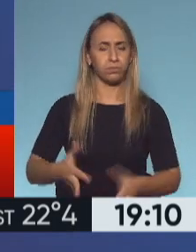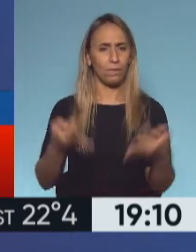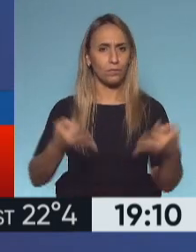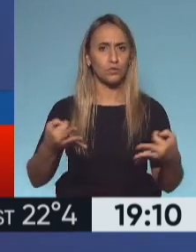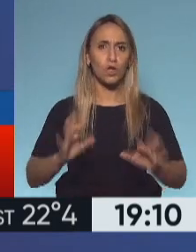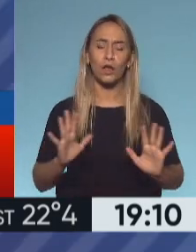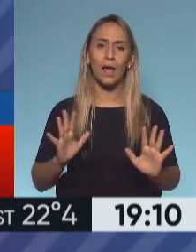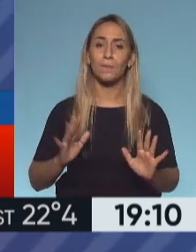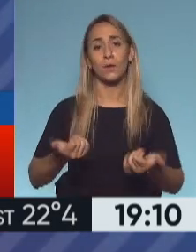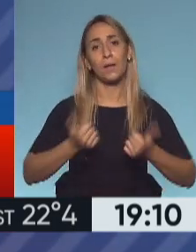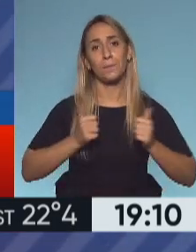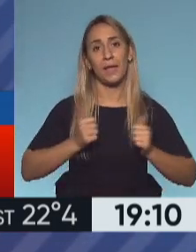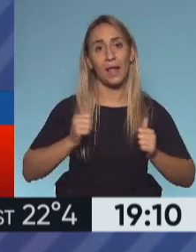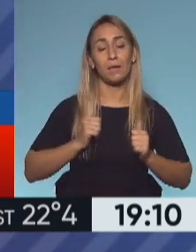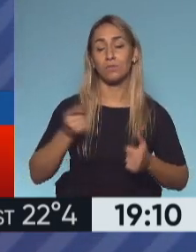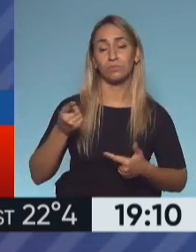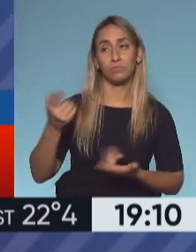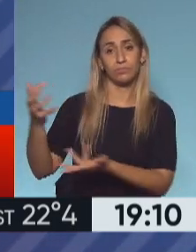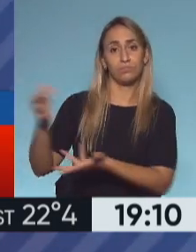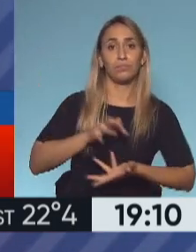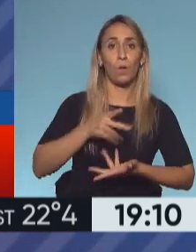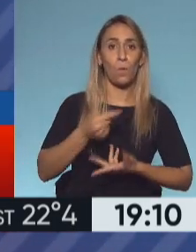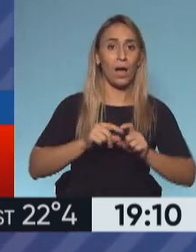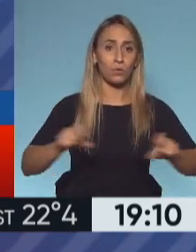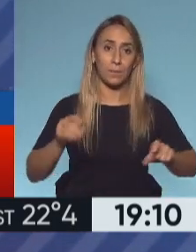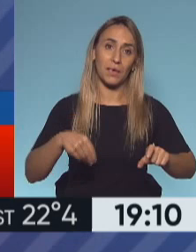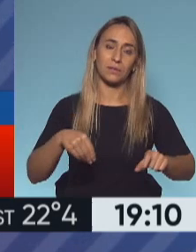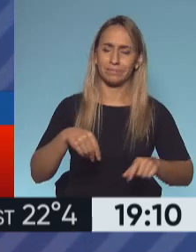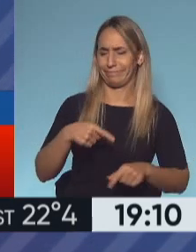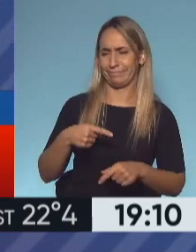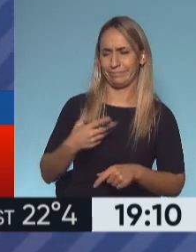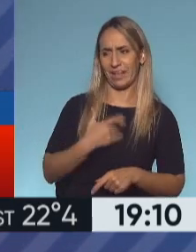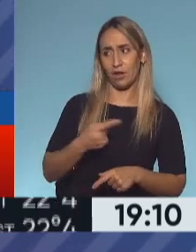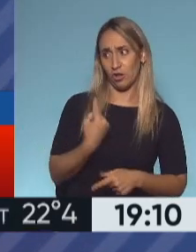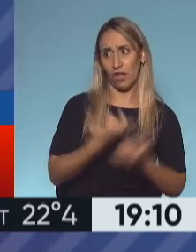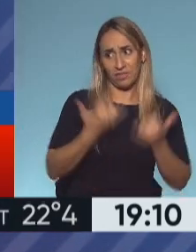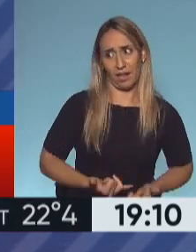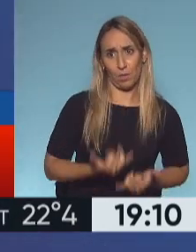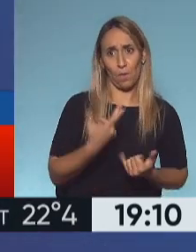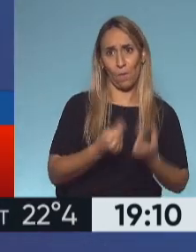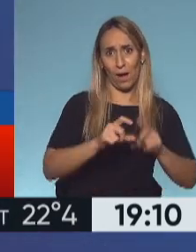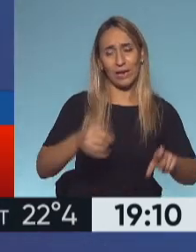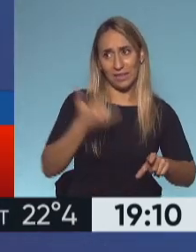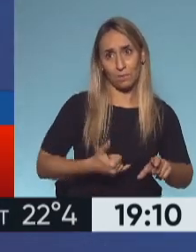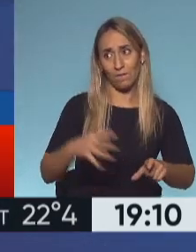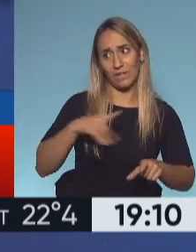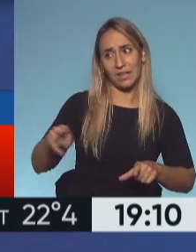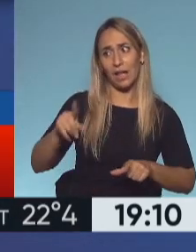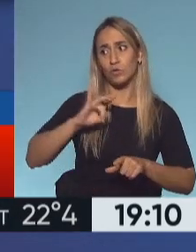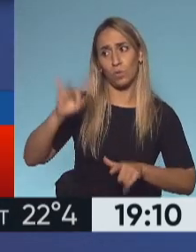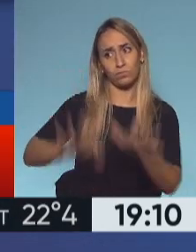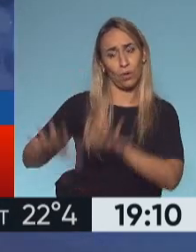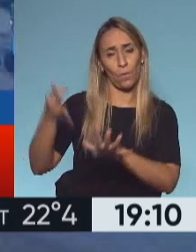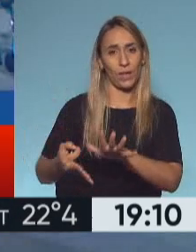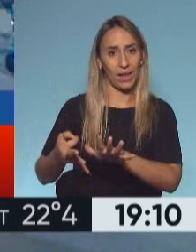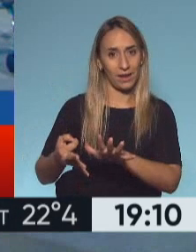pero que lo que están esperando es vacunas. Luana Volnovich dice lo contrario. Dice: vacunas nosotros tenemos, lo que falta es logística. Es